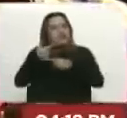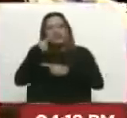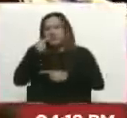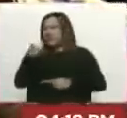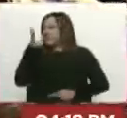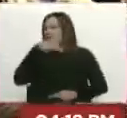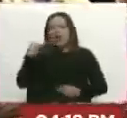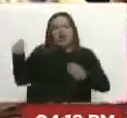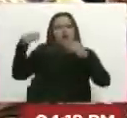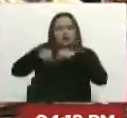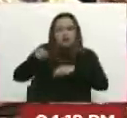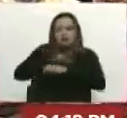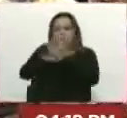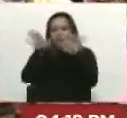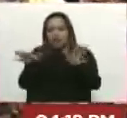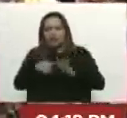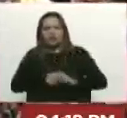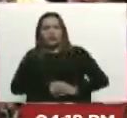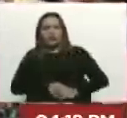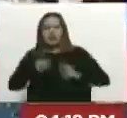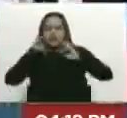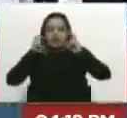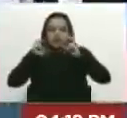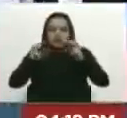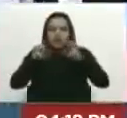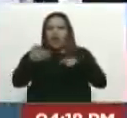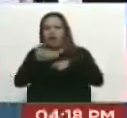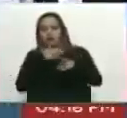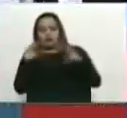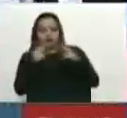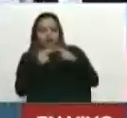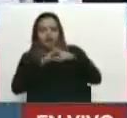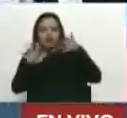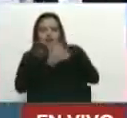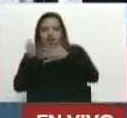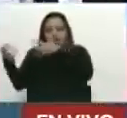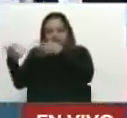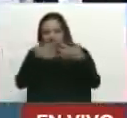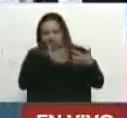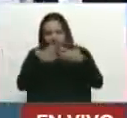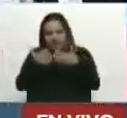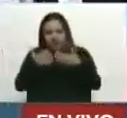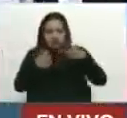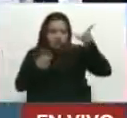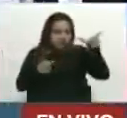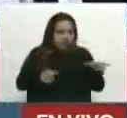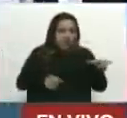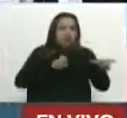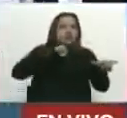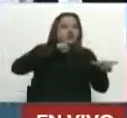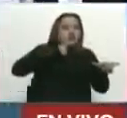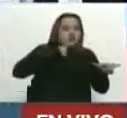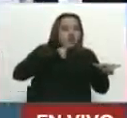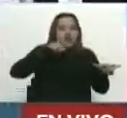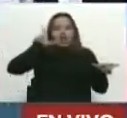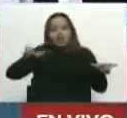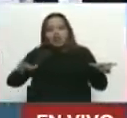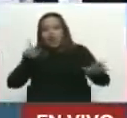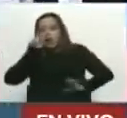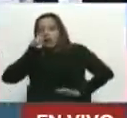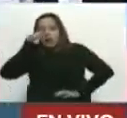manera contundente por el tema, como ya conocéis, de la guerra entre Rusia y